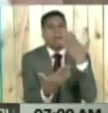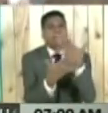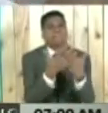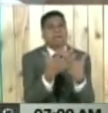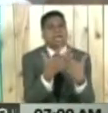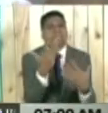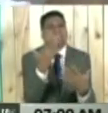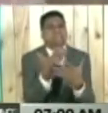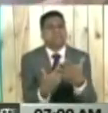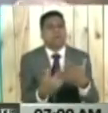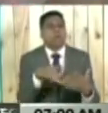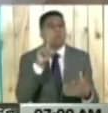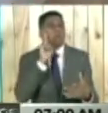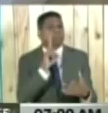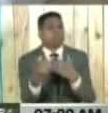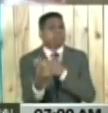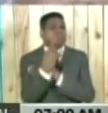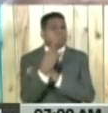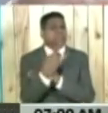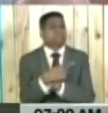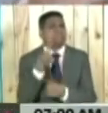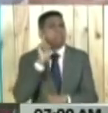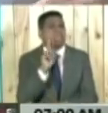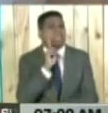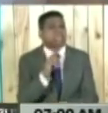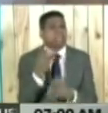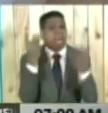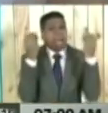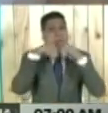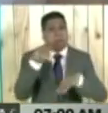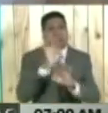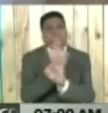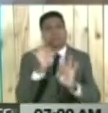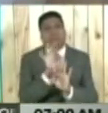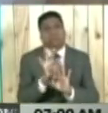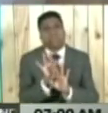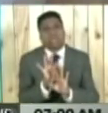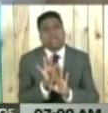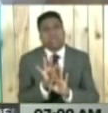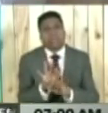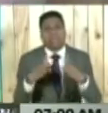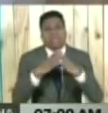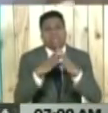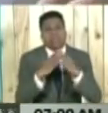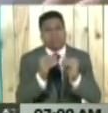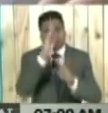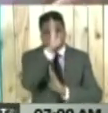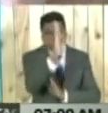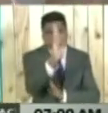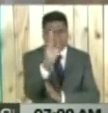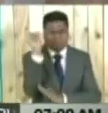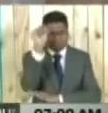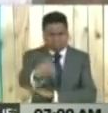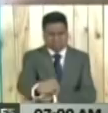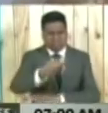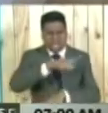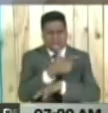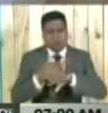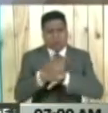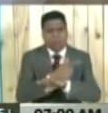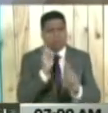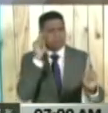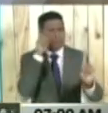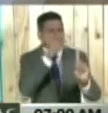la traición, de la mentira, de que no está de acuerdo con nada, de que su meta es tumbar el gobierno. Nuestra meta